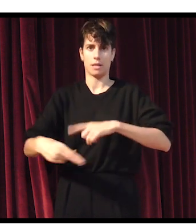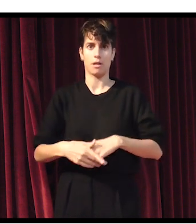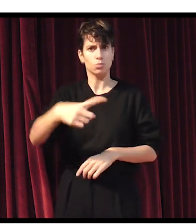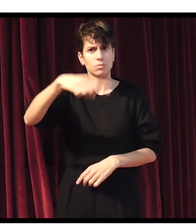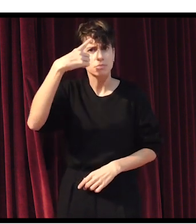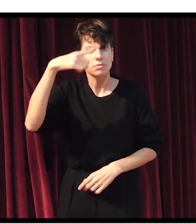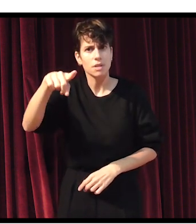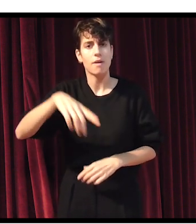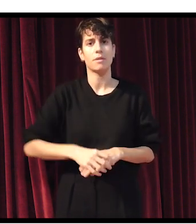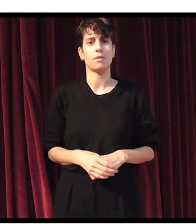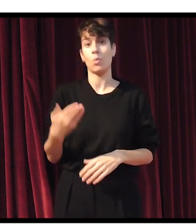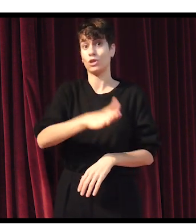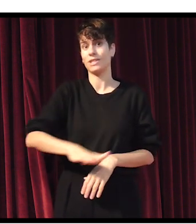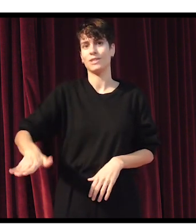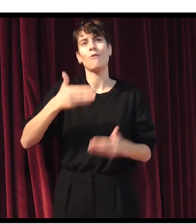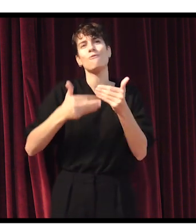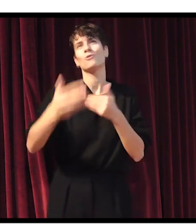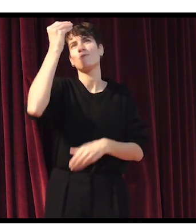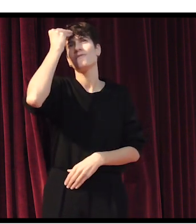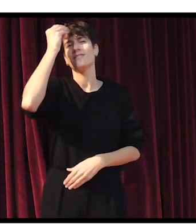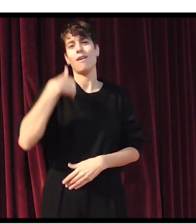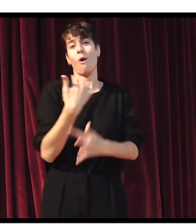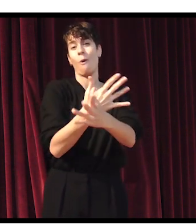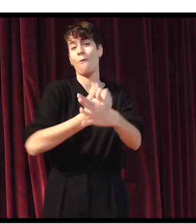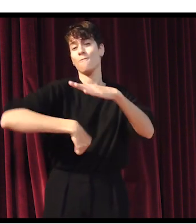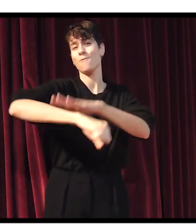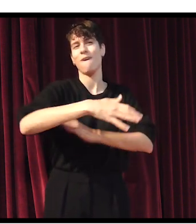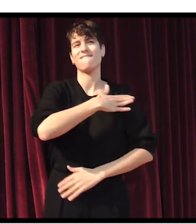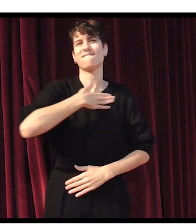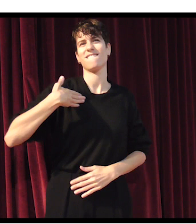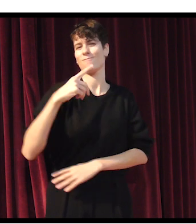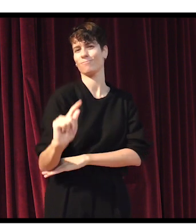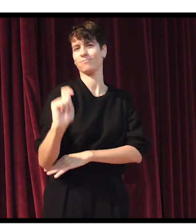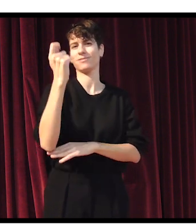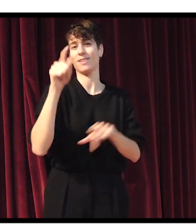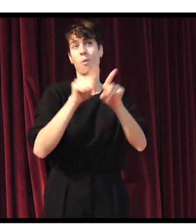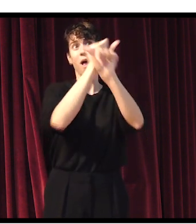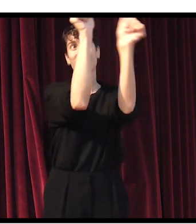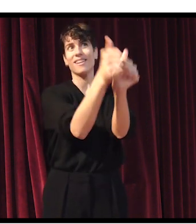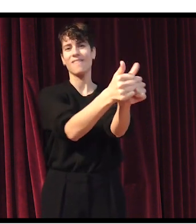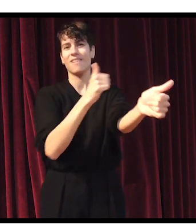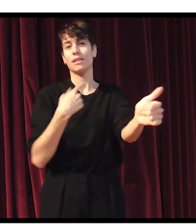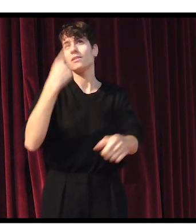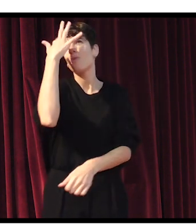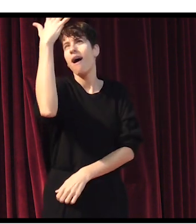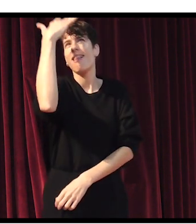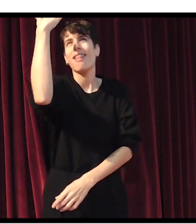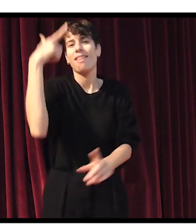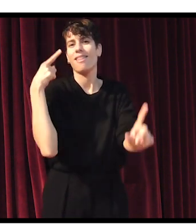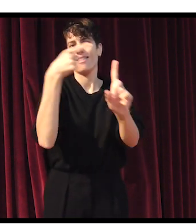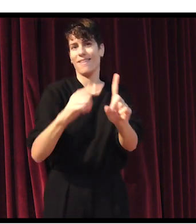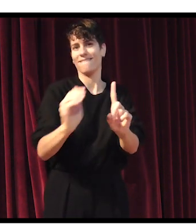sueñan con triunfar en el fútbol, tienen a sus ídolos como referentes y este es uno de sus mayores sueños. Este sueño